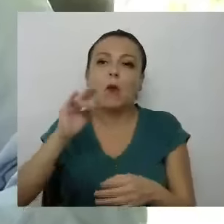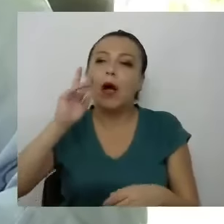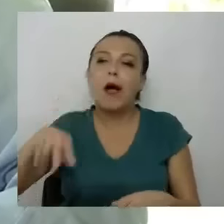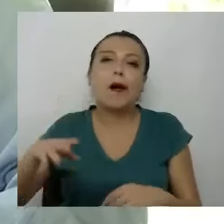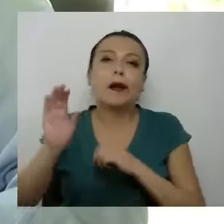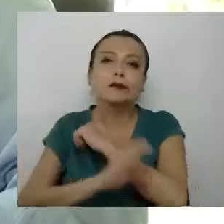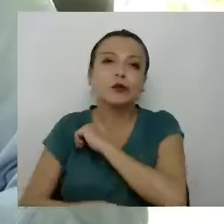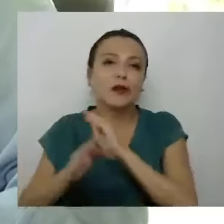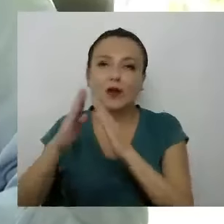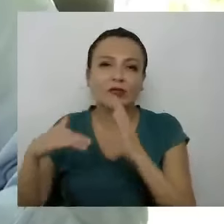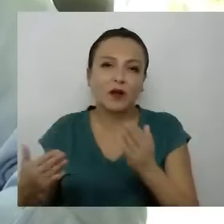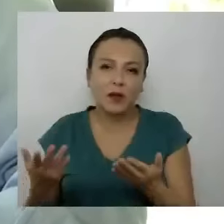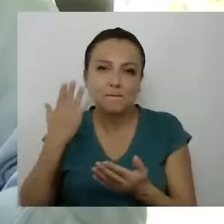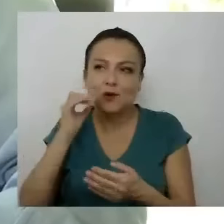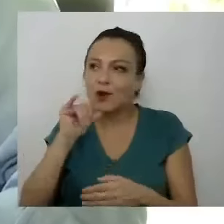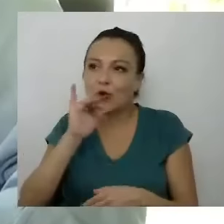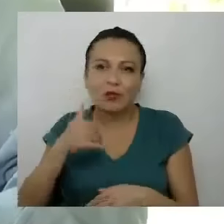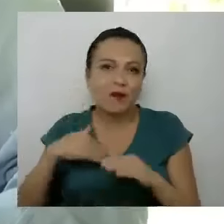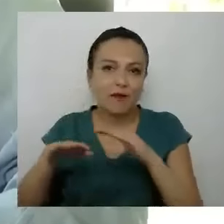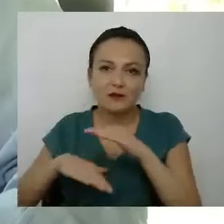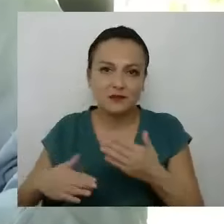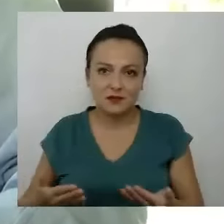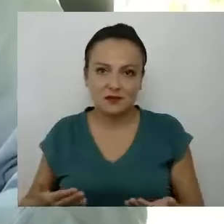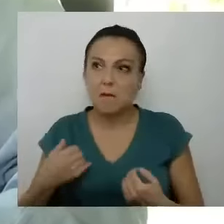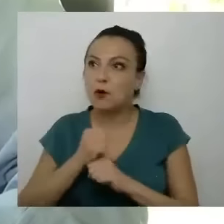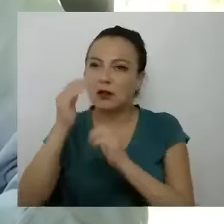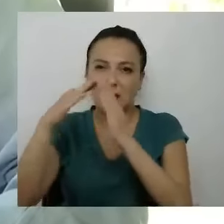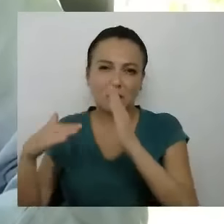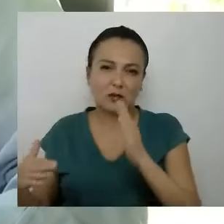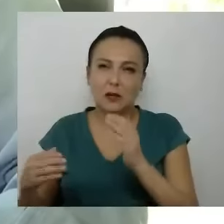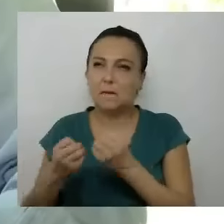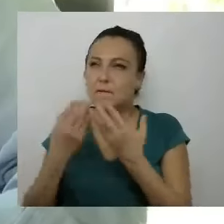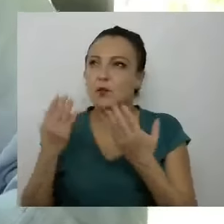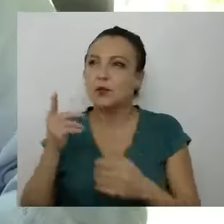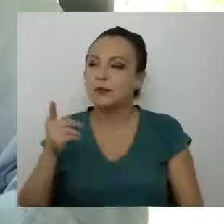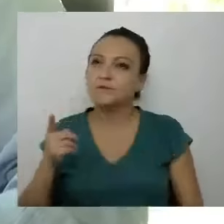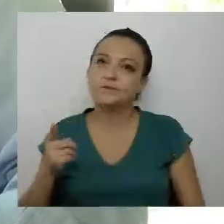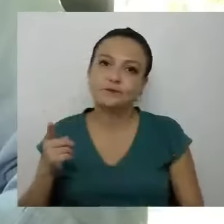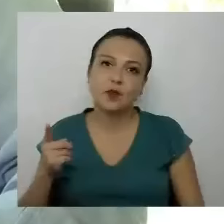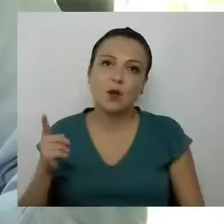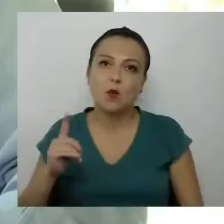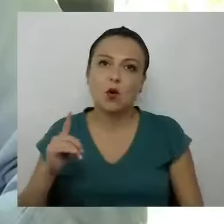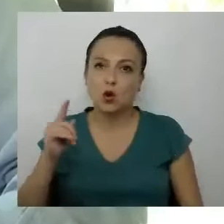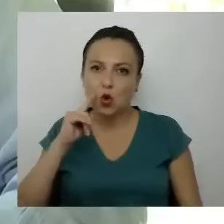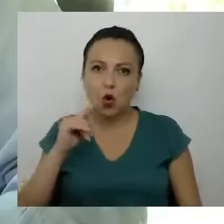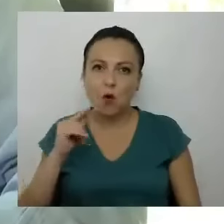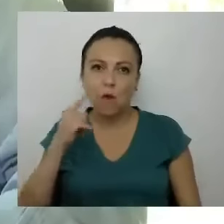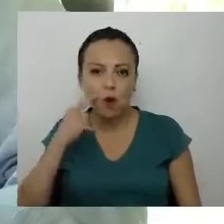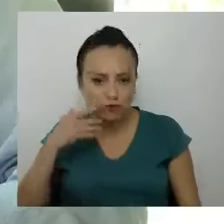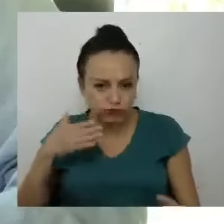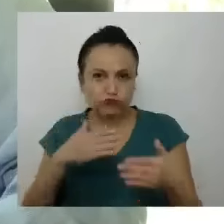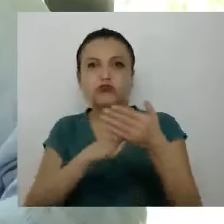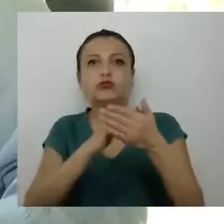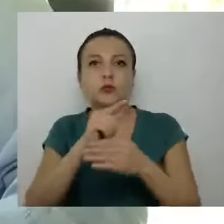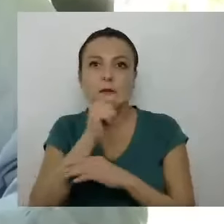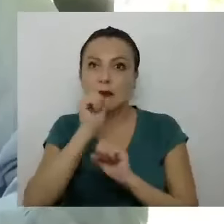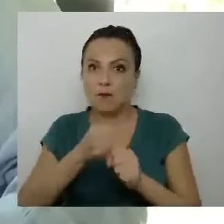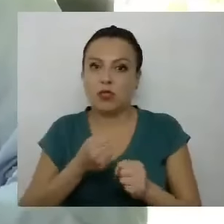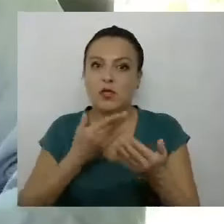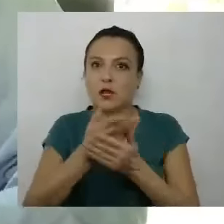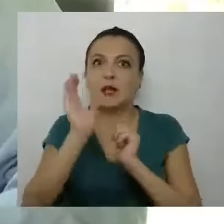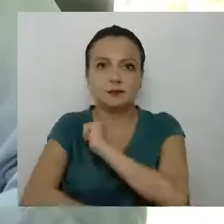de la Contraloría, porque la Contraloría ha sido muy arbitraria en muchas oportunidades para imponer